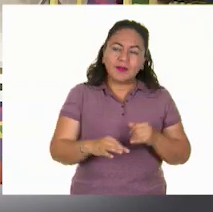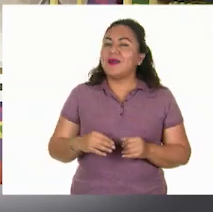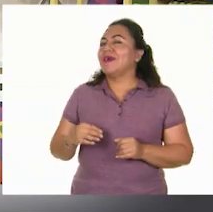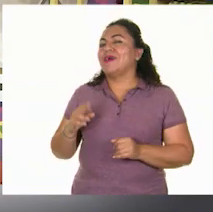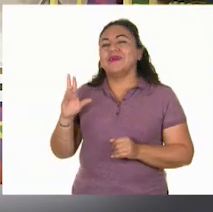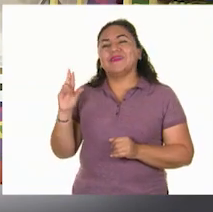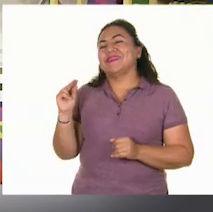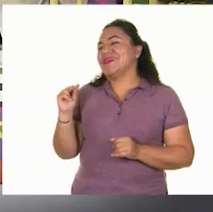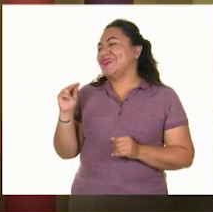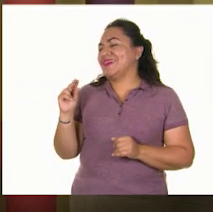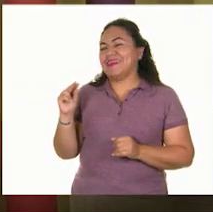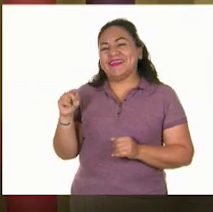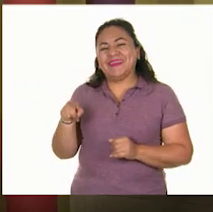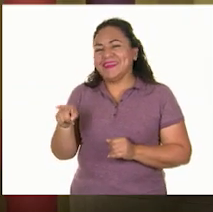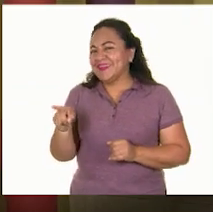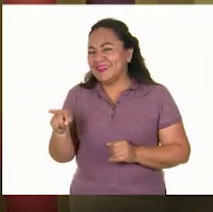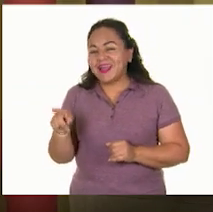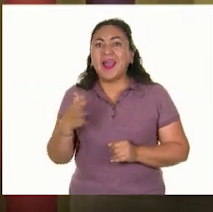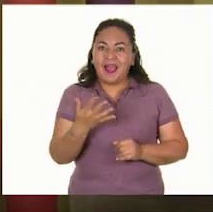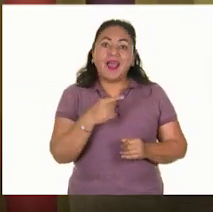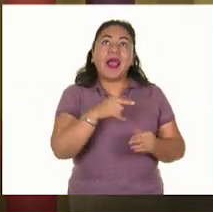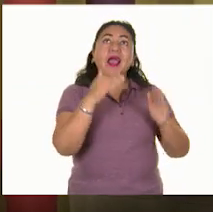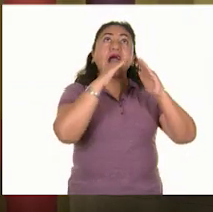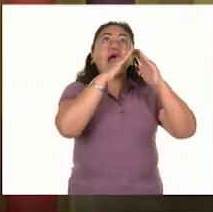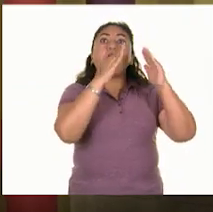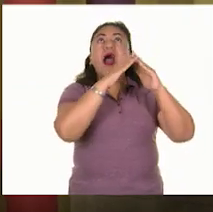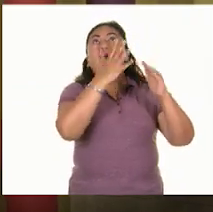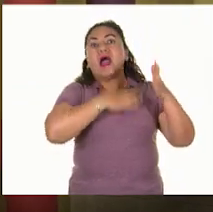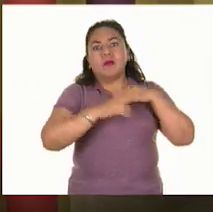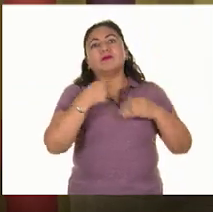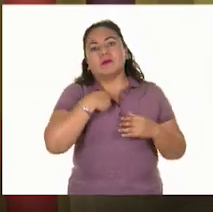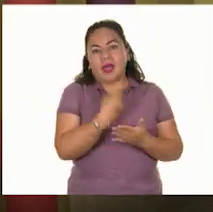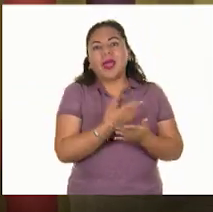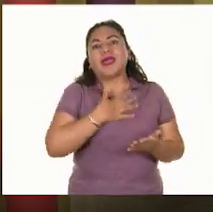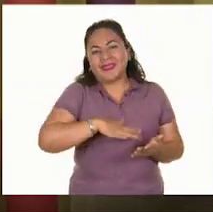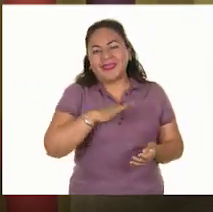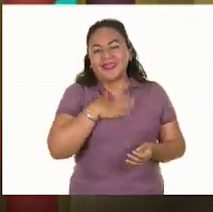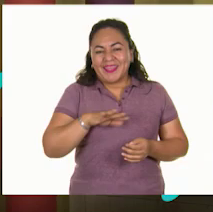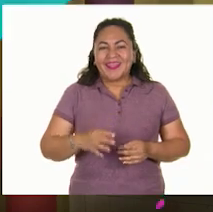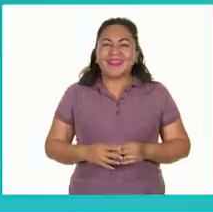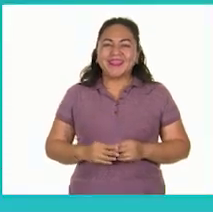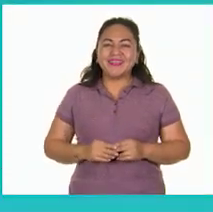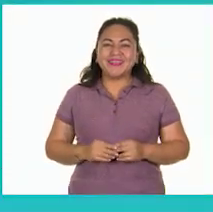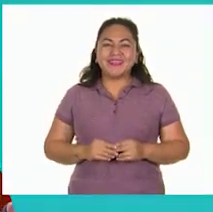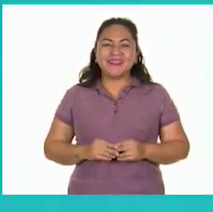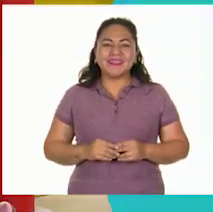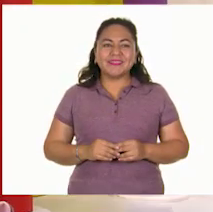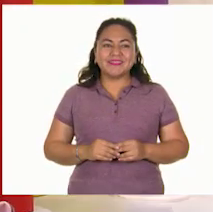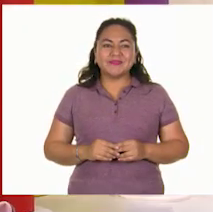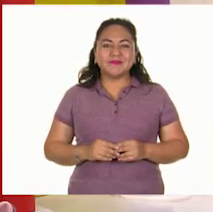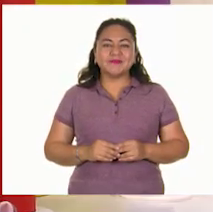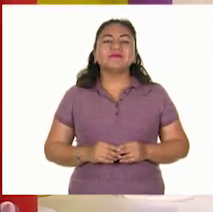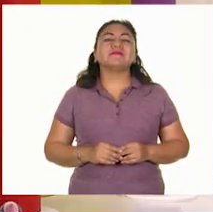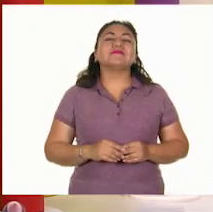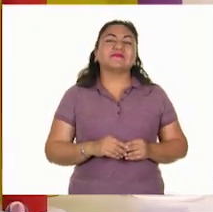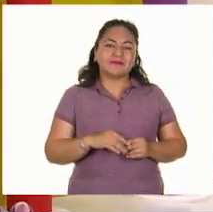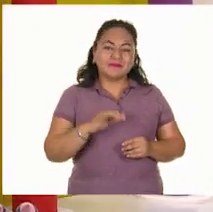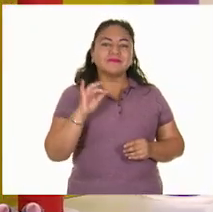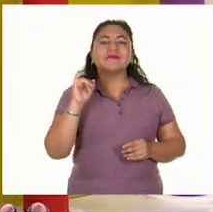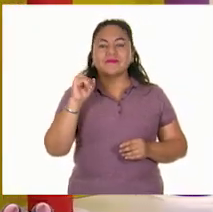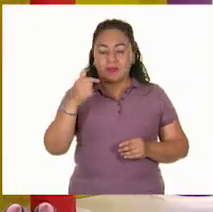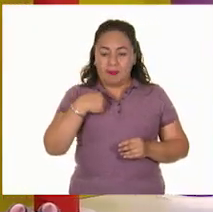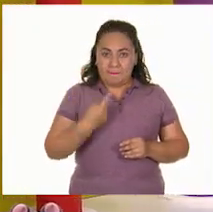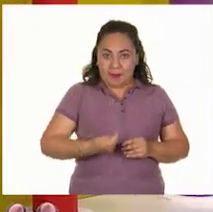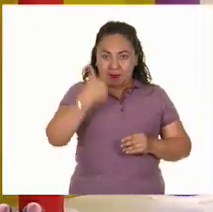estaba dibujando, porque las casas no se cansan, pero yo sí me canso. Sí, primero entonces hago